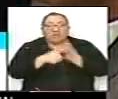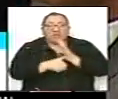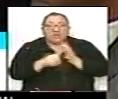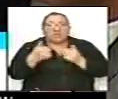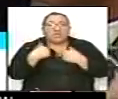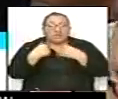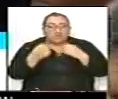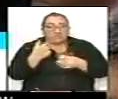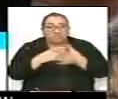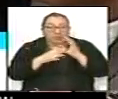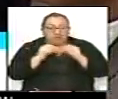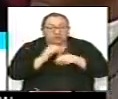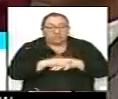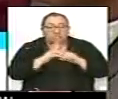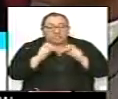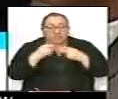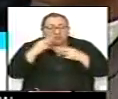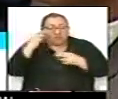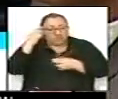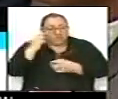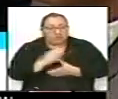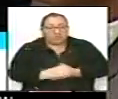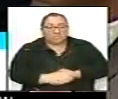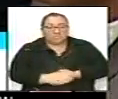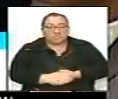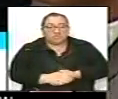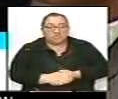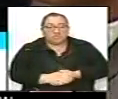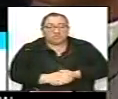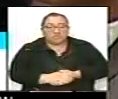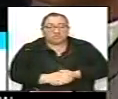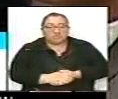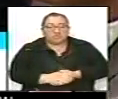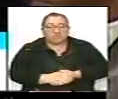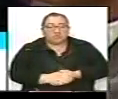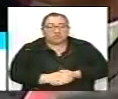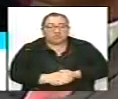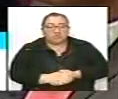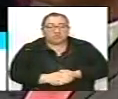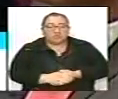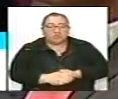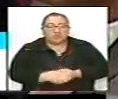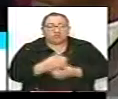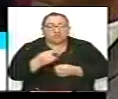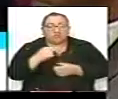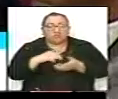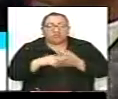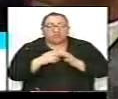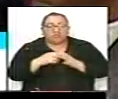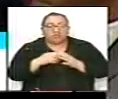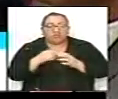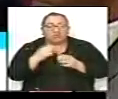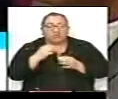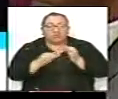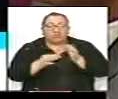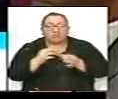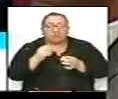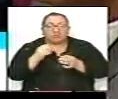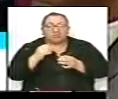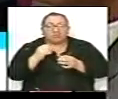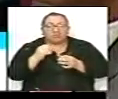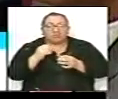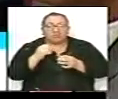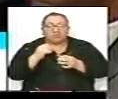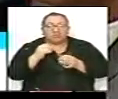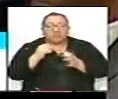para justamente tratar el tema de los partidos políticos. Y encima, como hay ahora la llamada justicia electoral, que está compuesta por